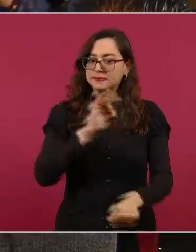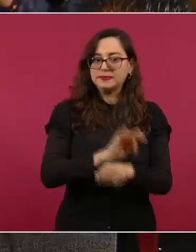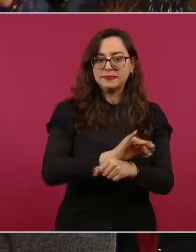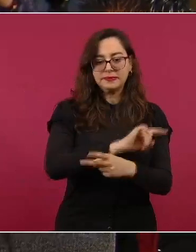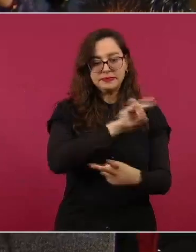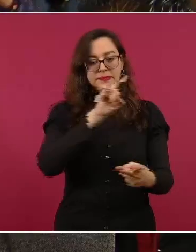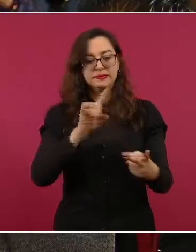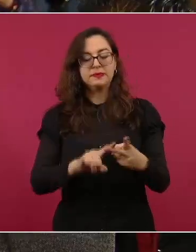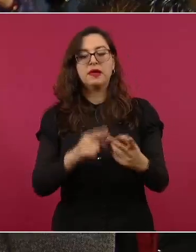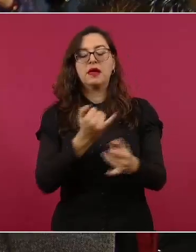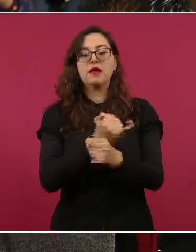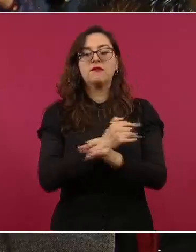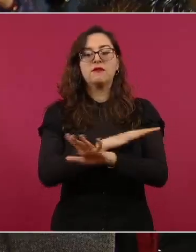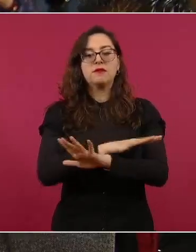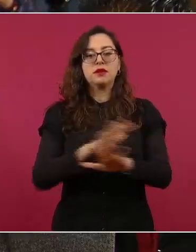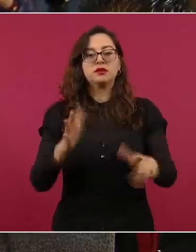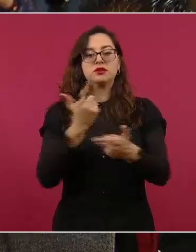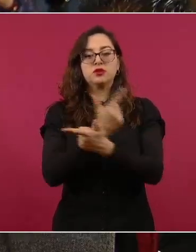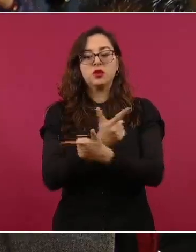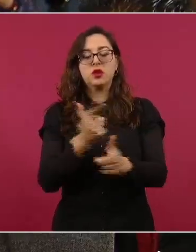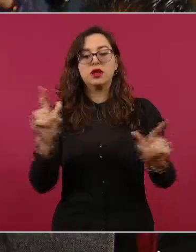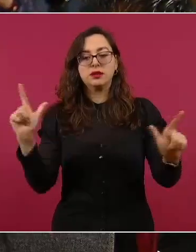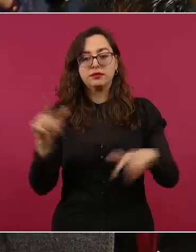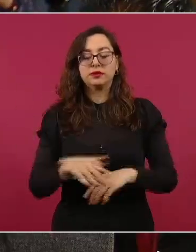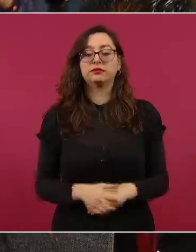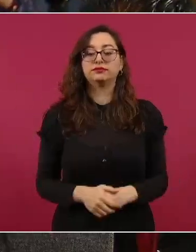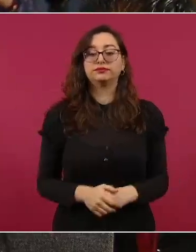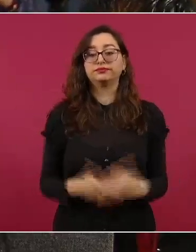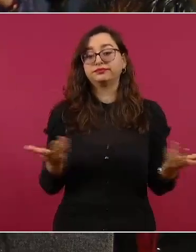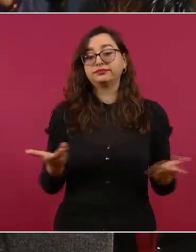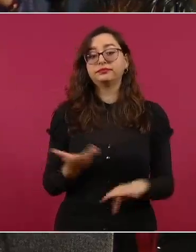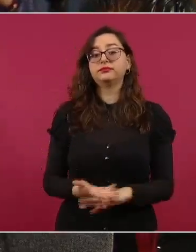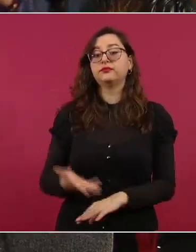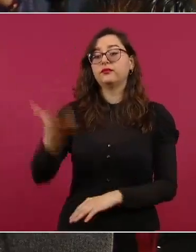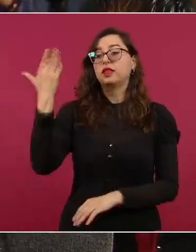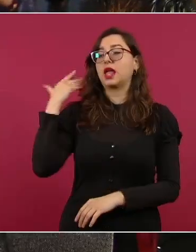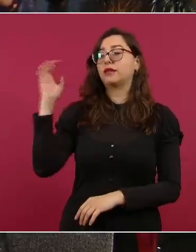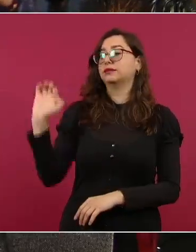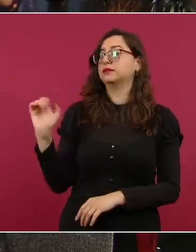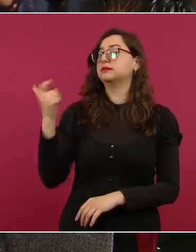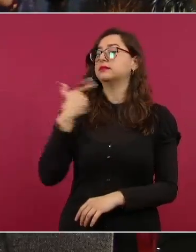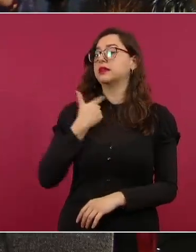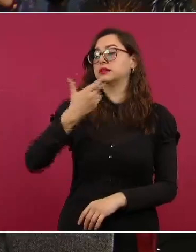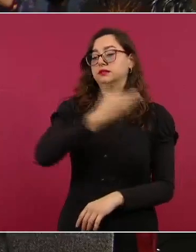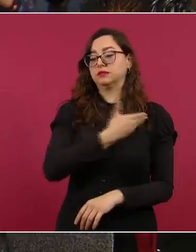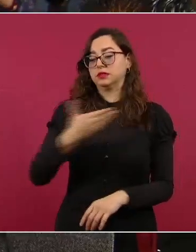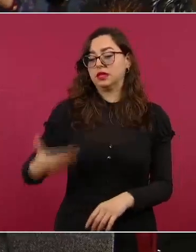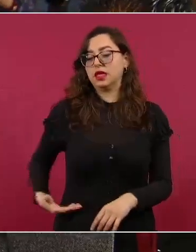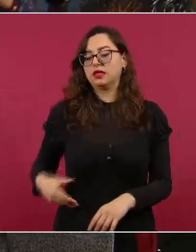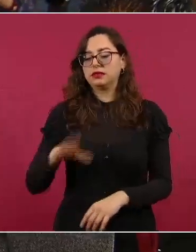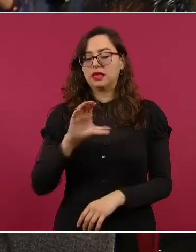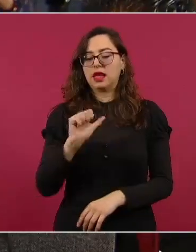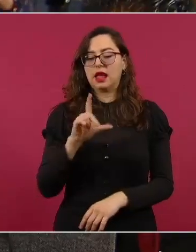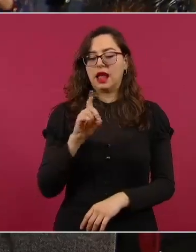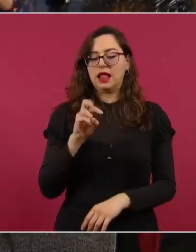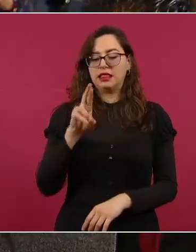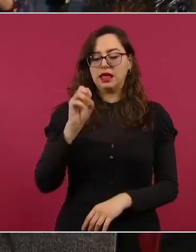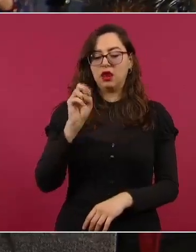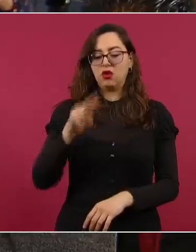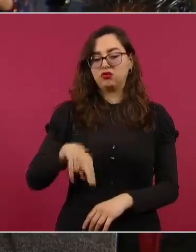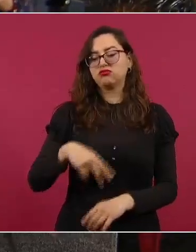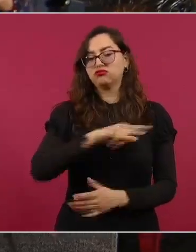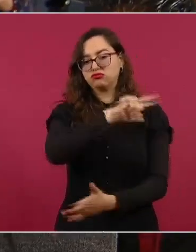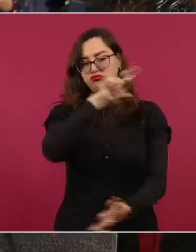ley federal expedida por el expresidente Calderón que mediante su mecanismo de protección emite resoluciones, pero estas solo